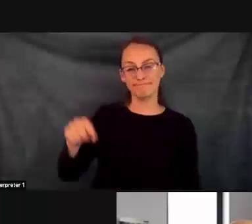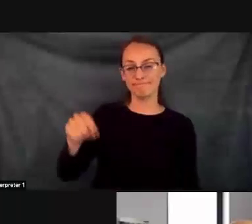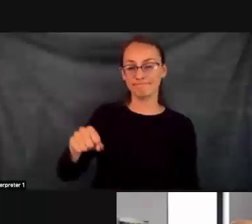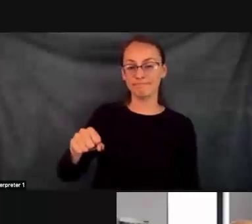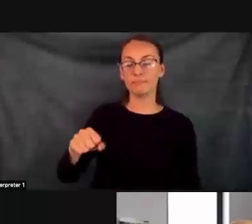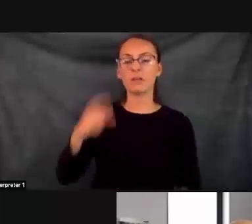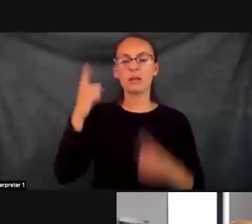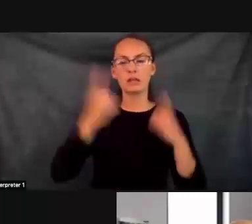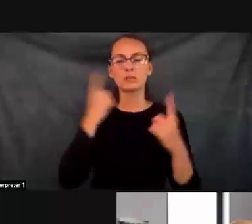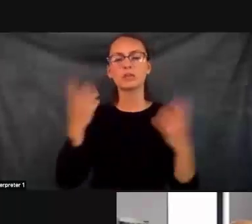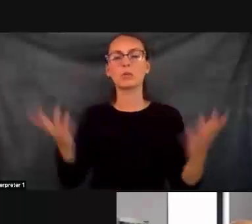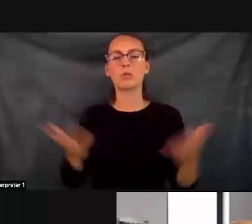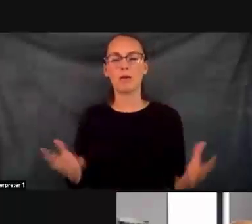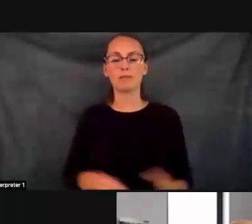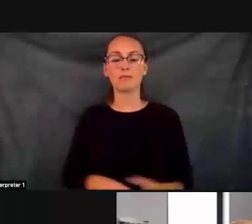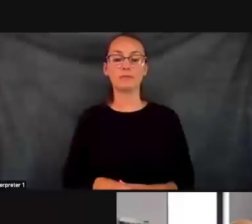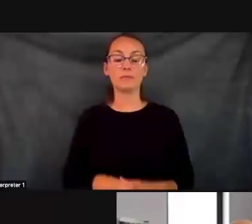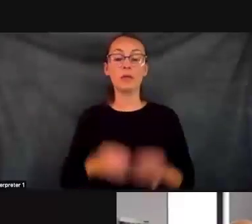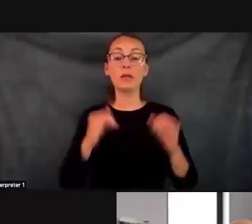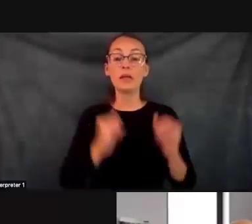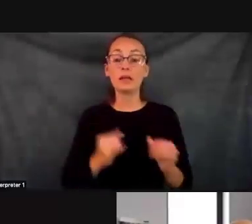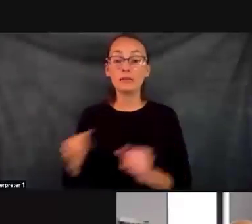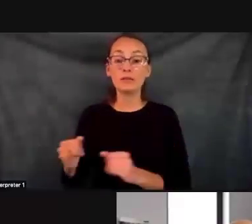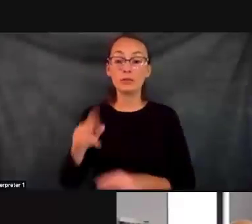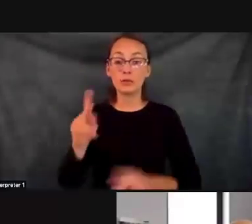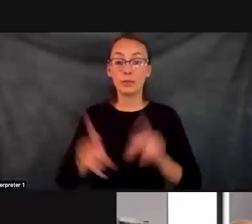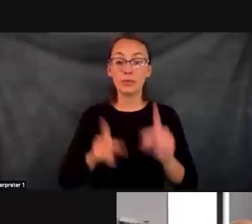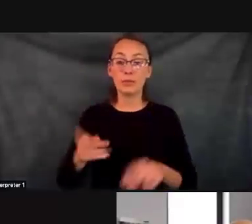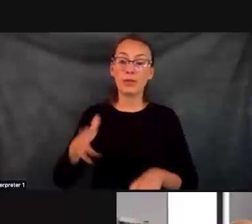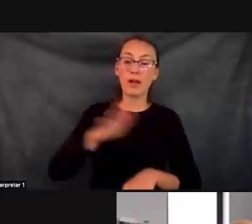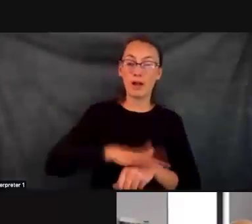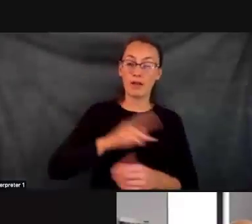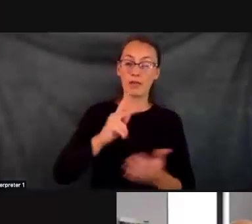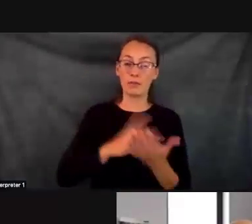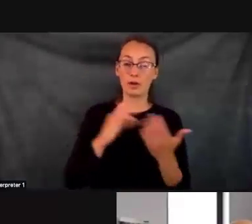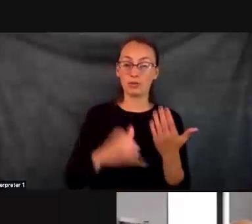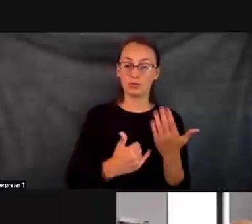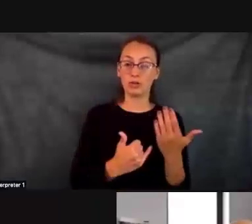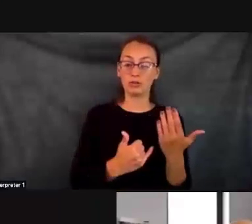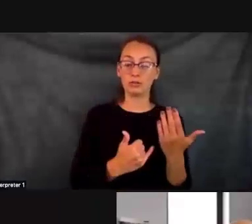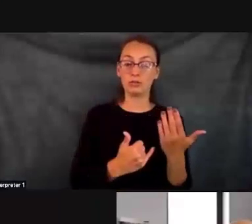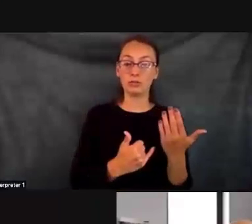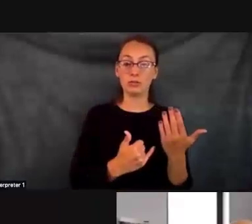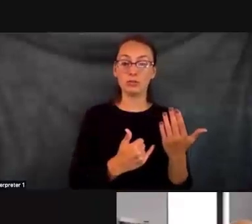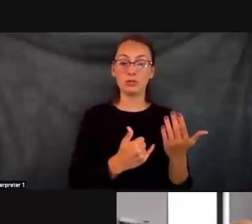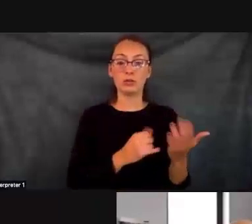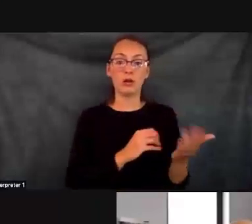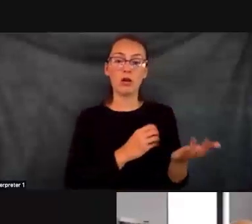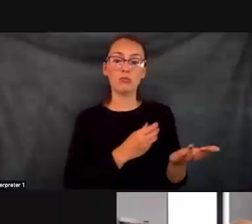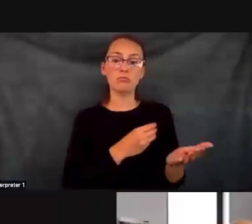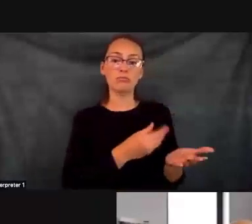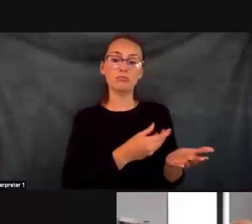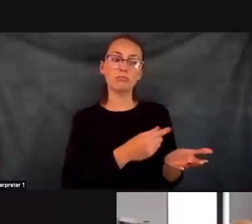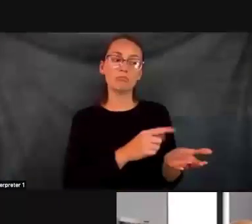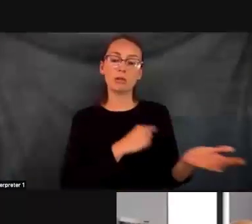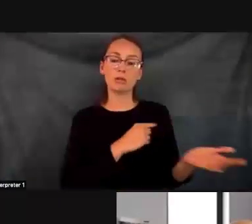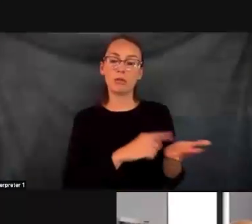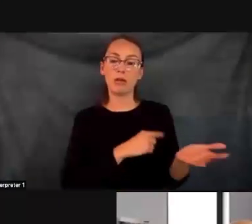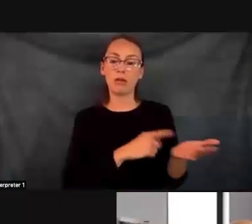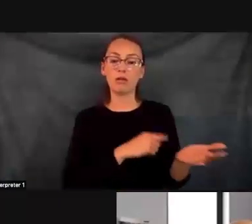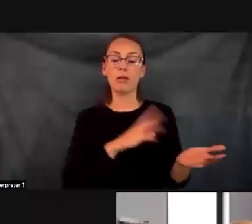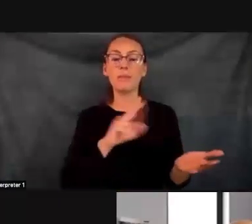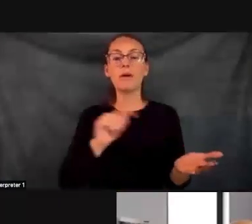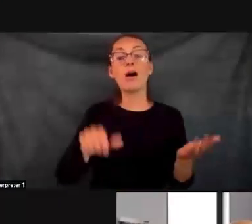considerar eso, hay que pensar en los trabajadores individuales. Están haciendo concesiones, pero